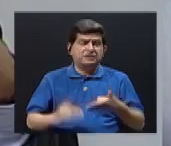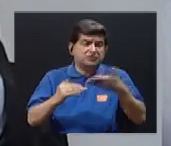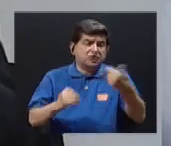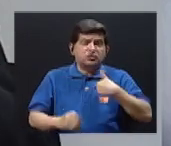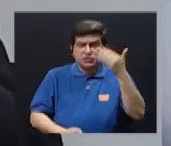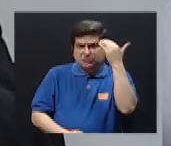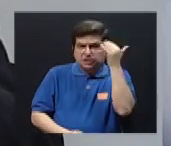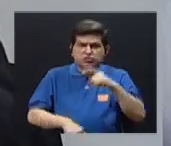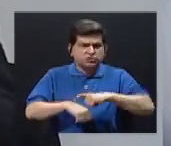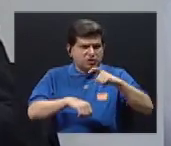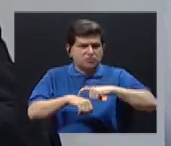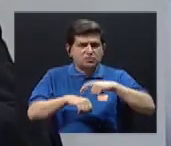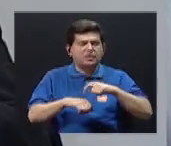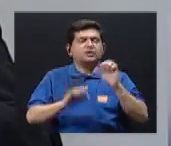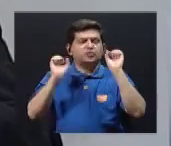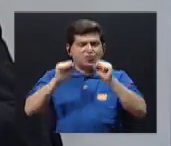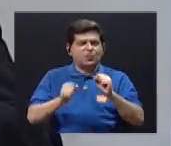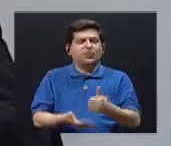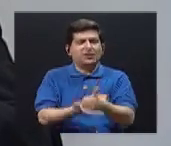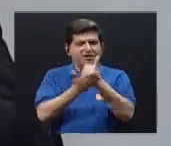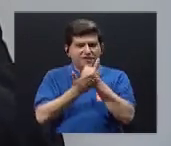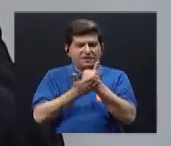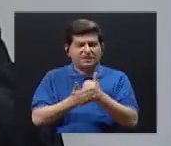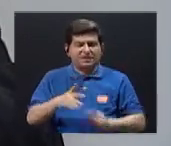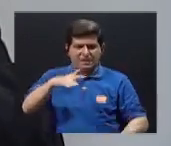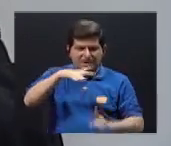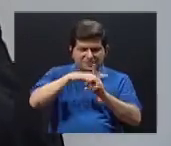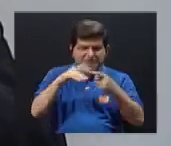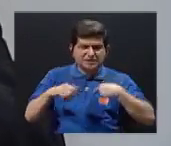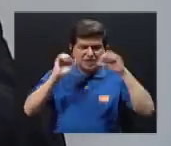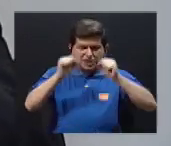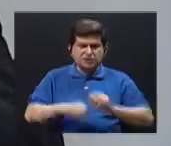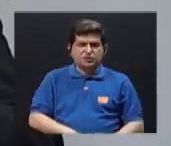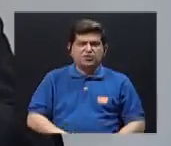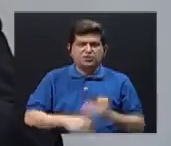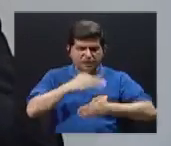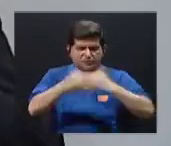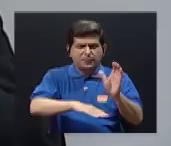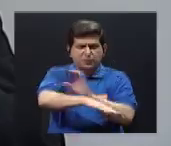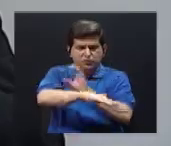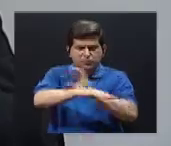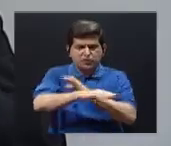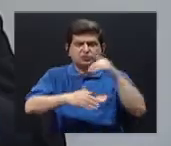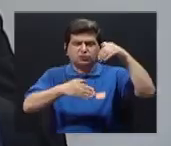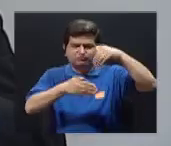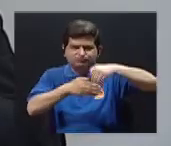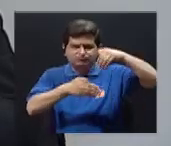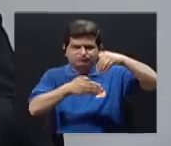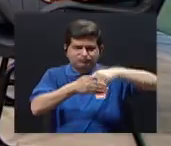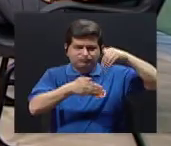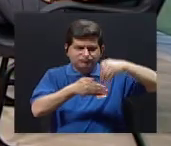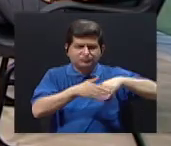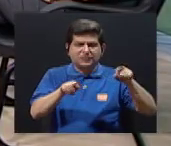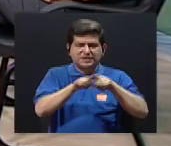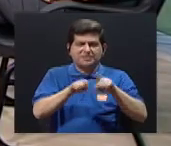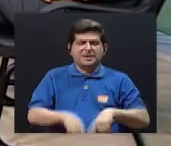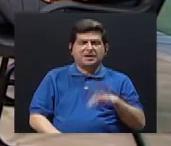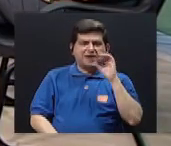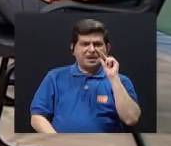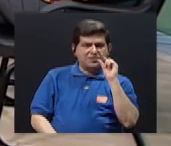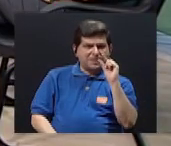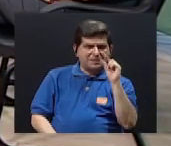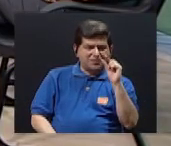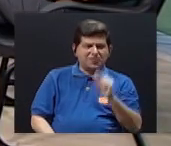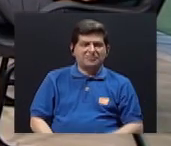de cosas que yo sé que en algún momento van a servir. Entonces, cuando han salido y las he podido digitalizar, las he ido guardando también ahí en una pequeña